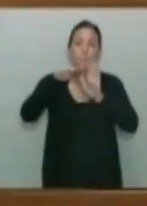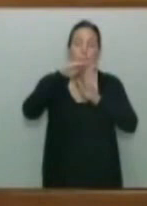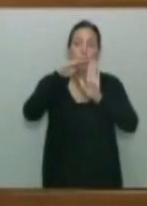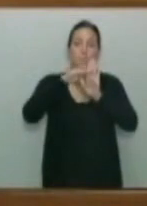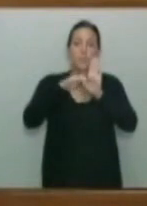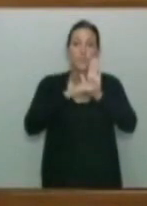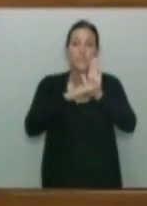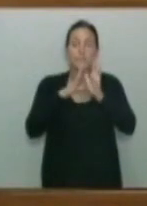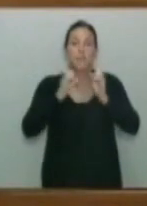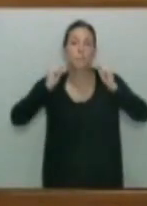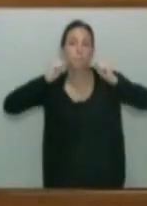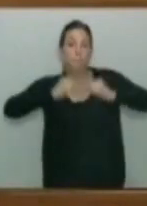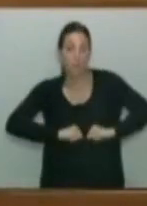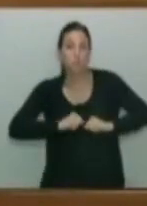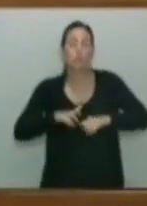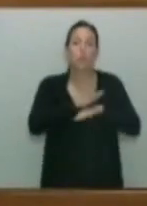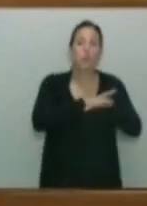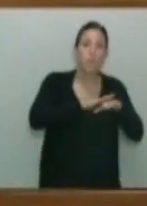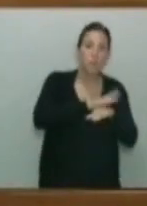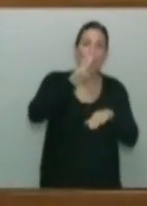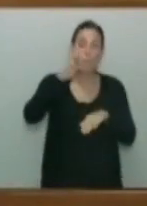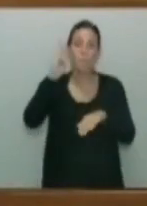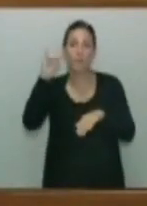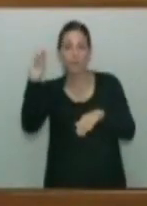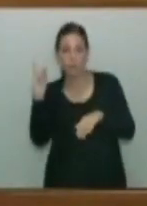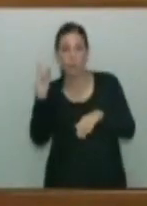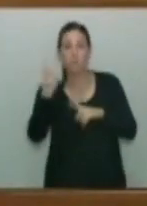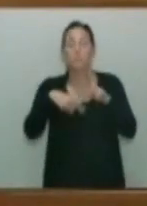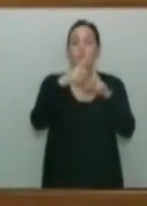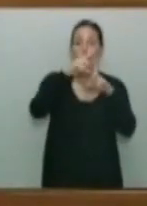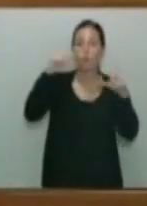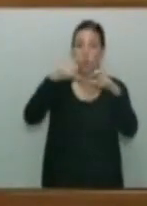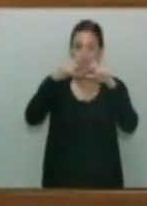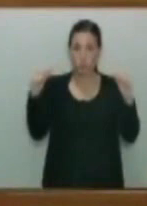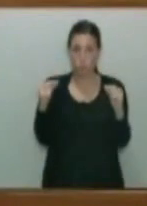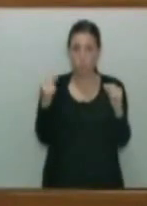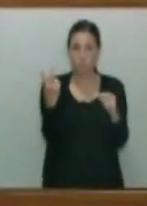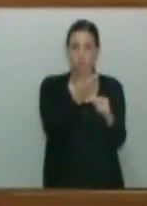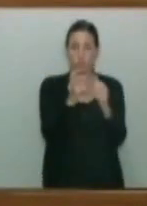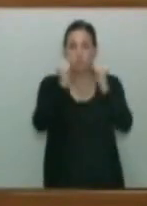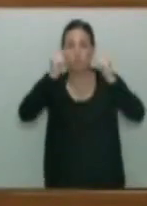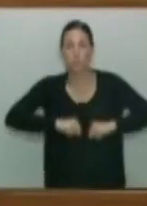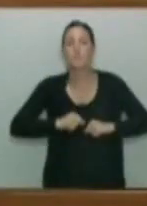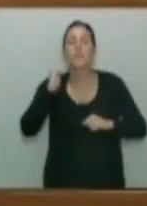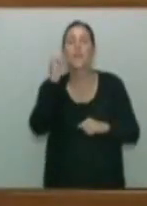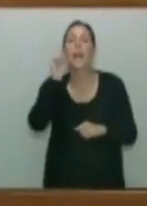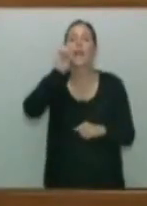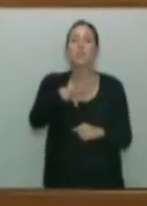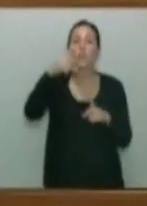un pacto de gobierno entre Unión Progreso Democracia y Foro Asturias, un documento que se nos pasó el 14 de mayo